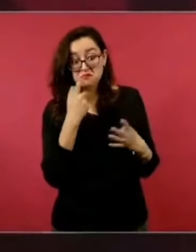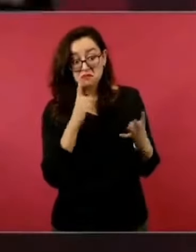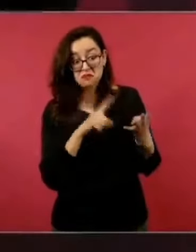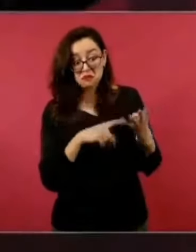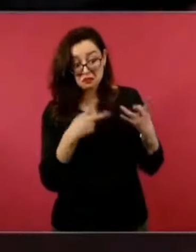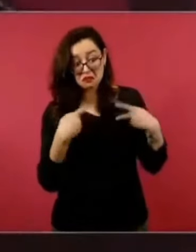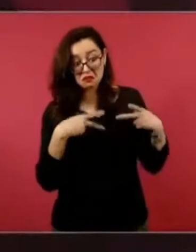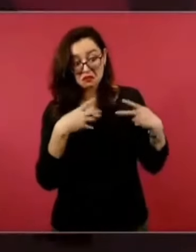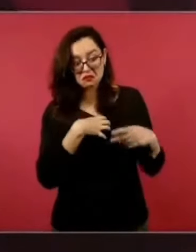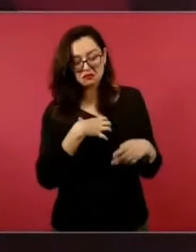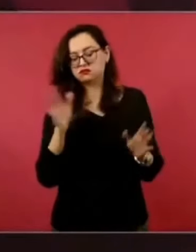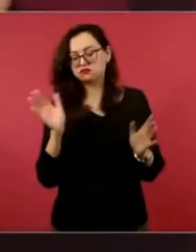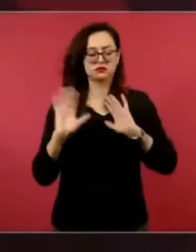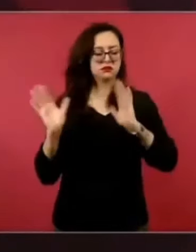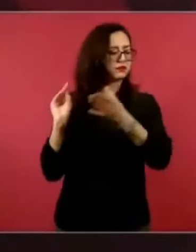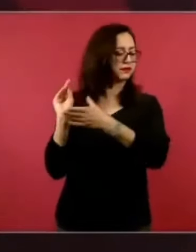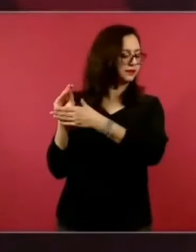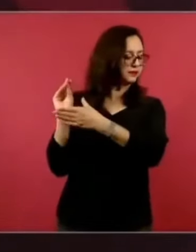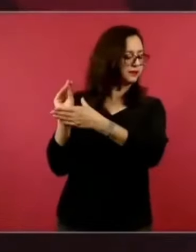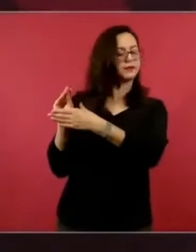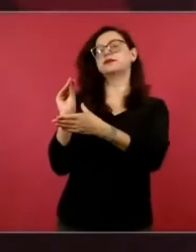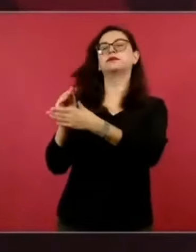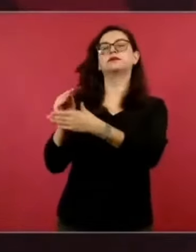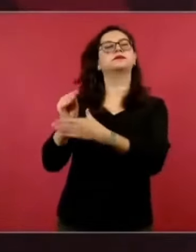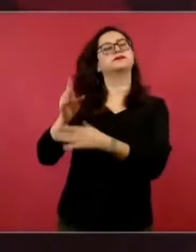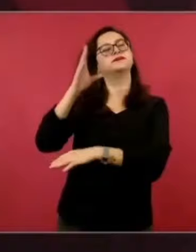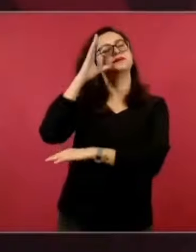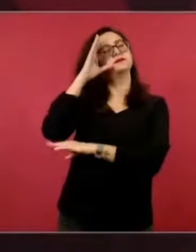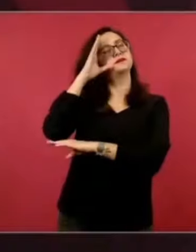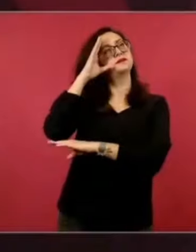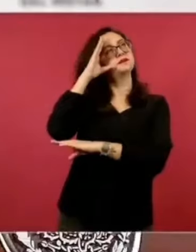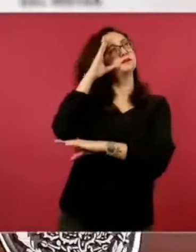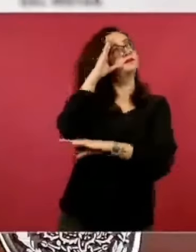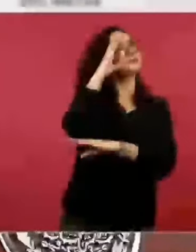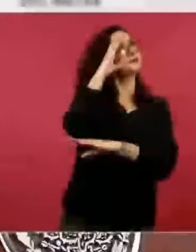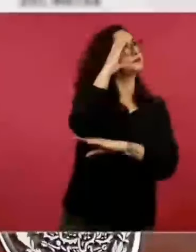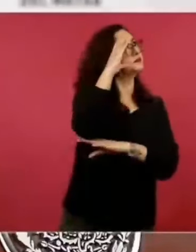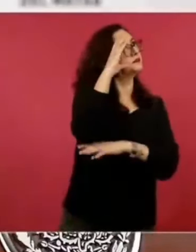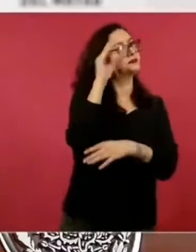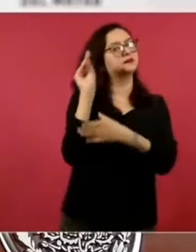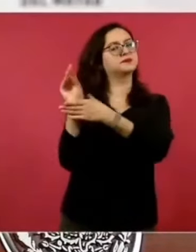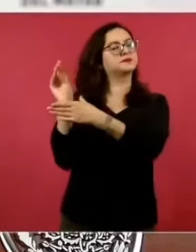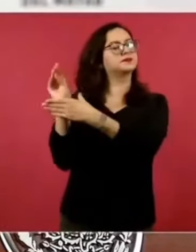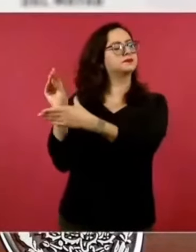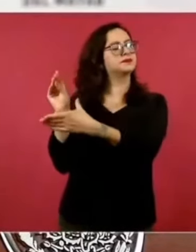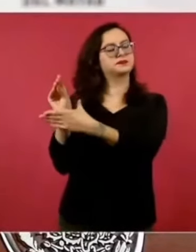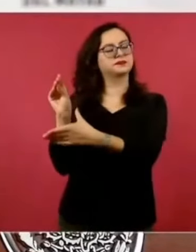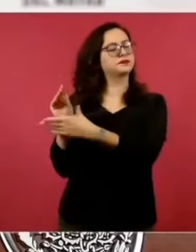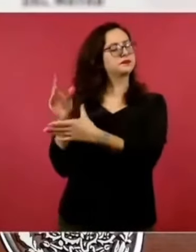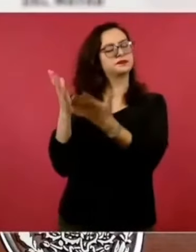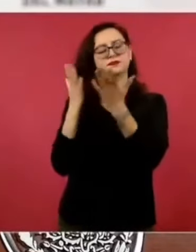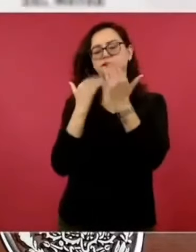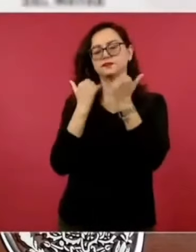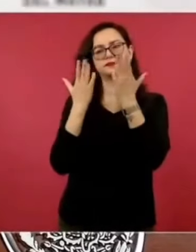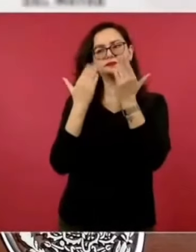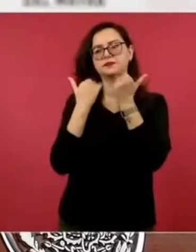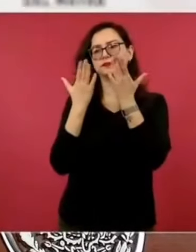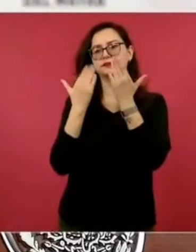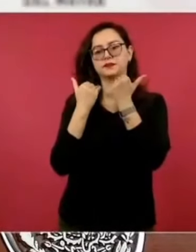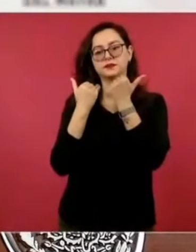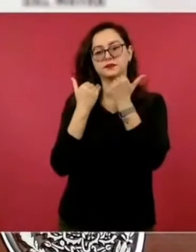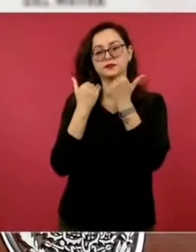no eso no está la conversación Qué es lo que está en la conversación